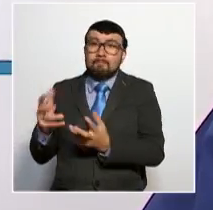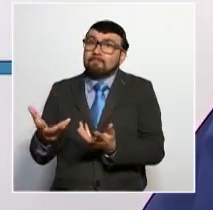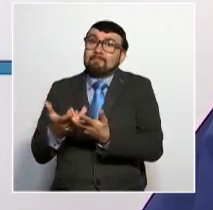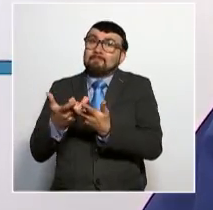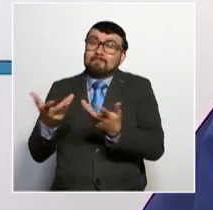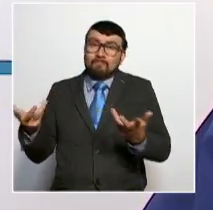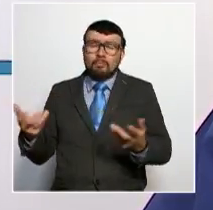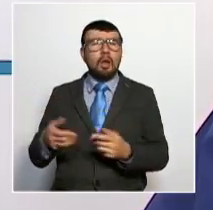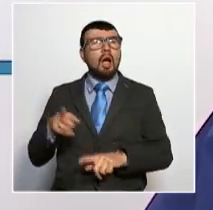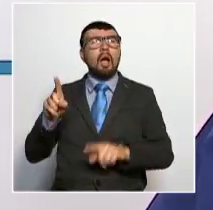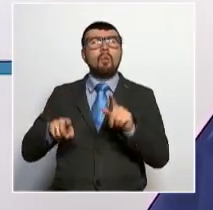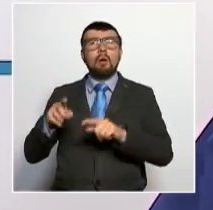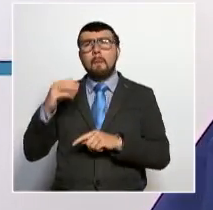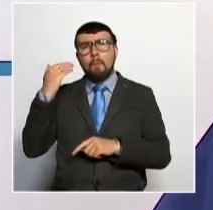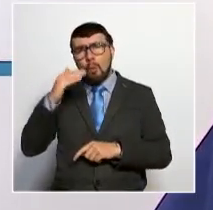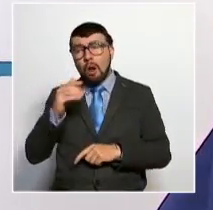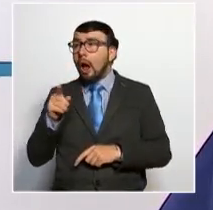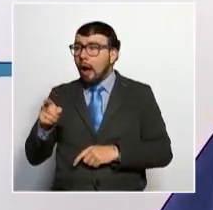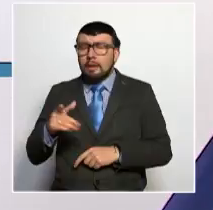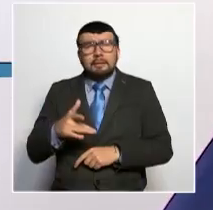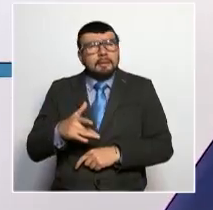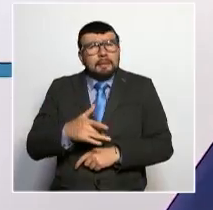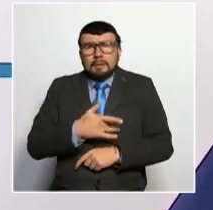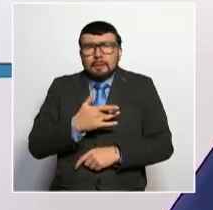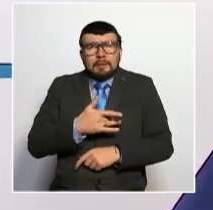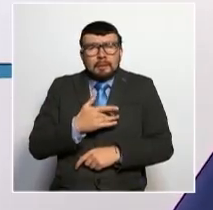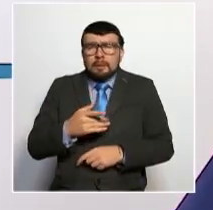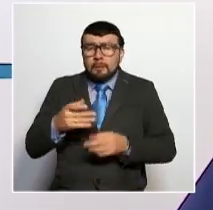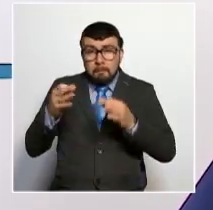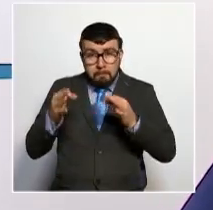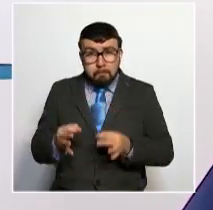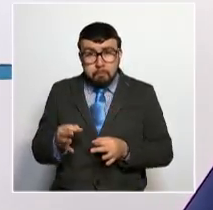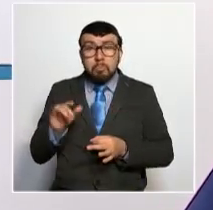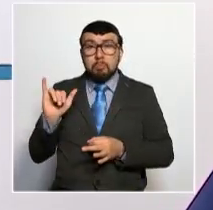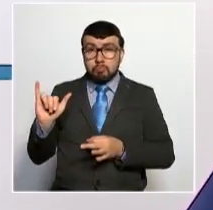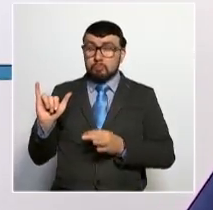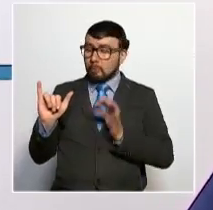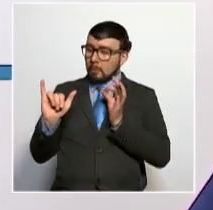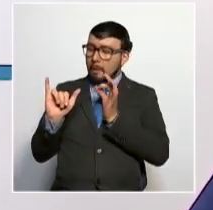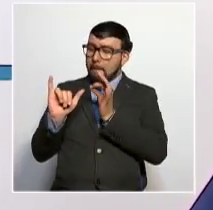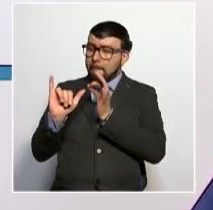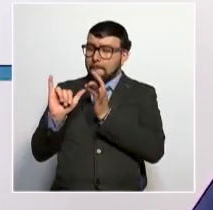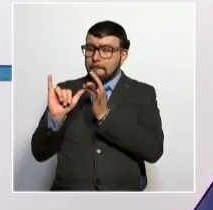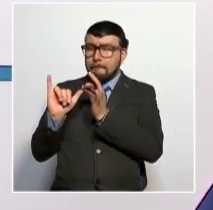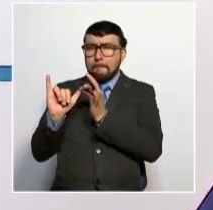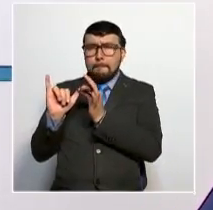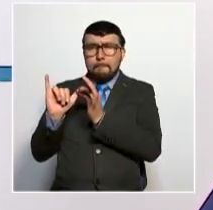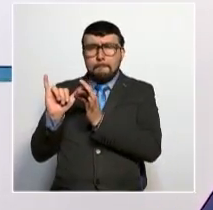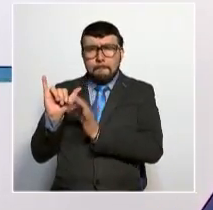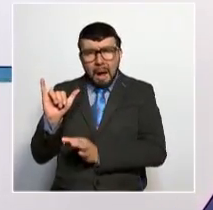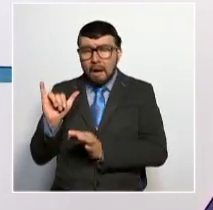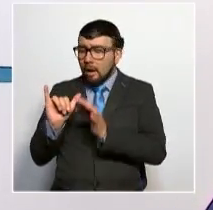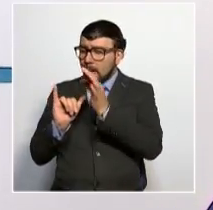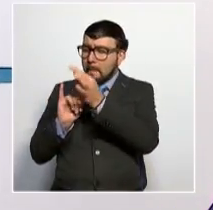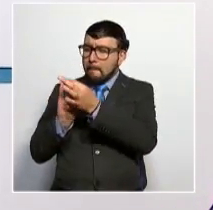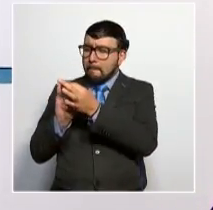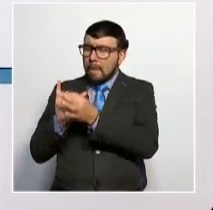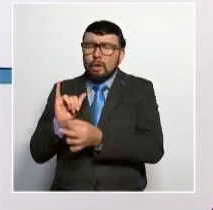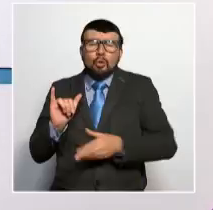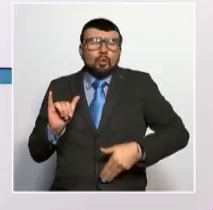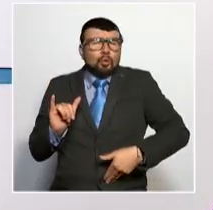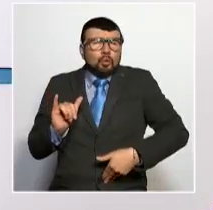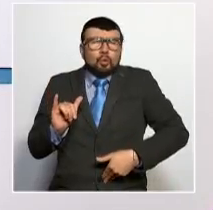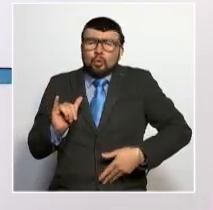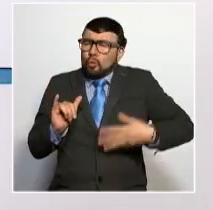tan sensibles que pueden percibir durante el momento en que se presenta la ovulación un dolor pélvico bajo. Sin embargo,